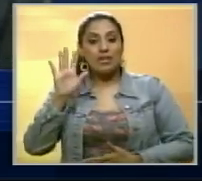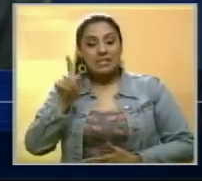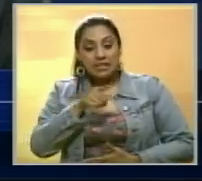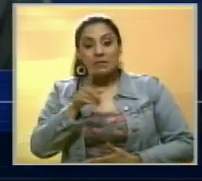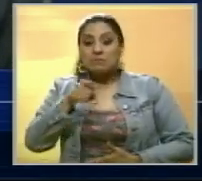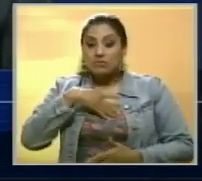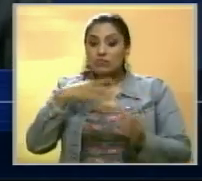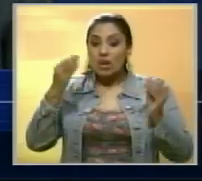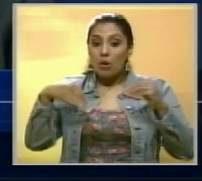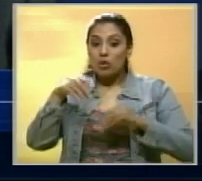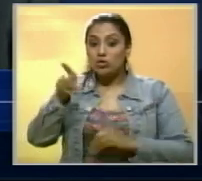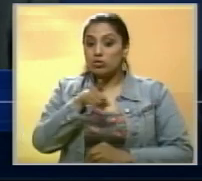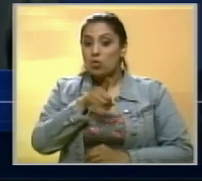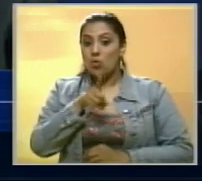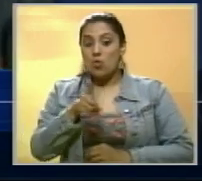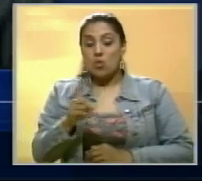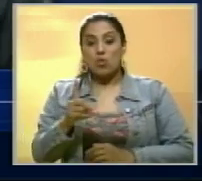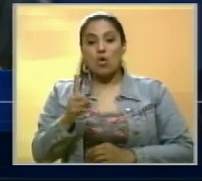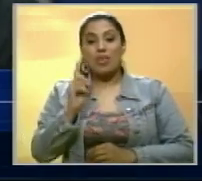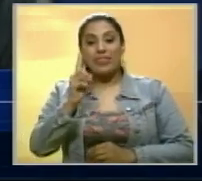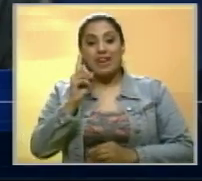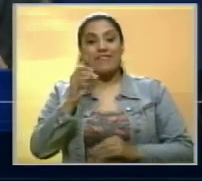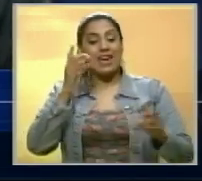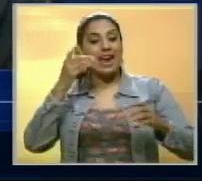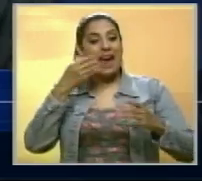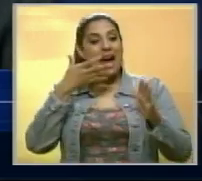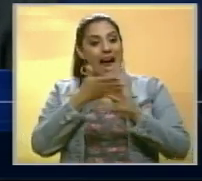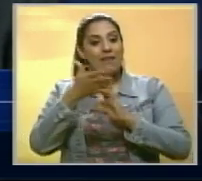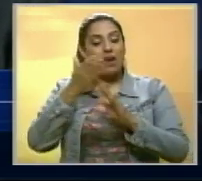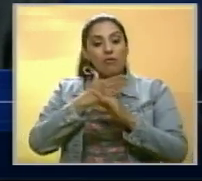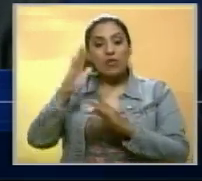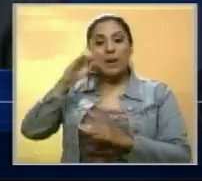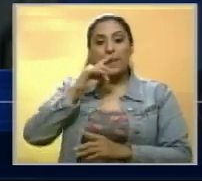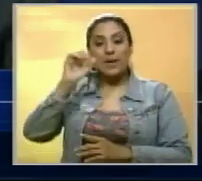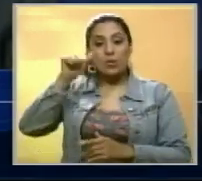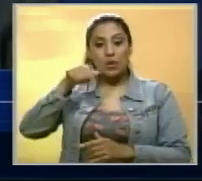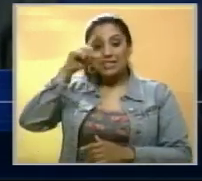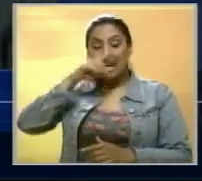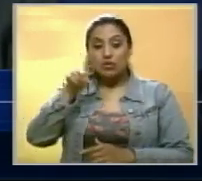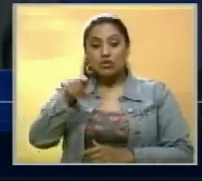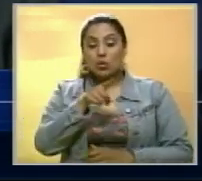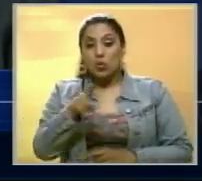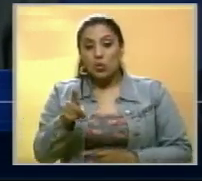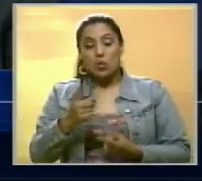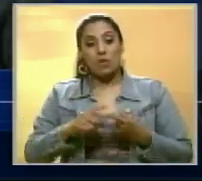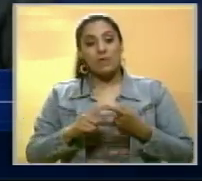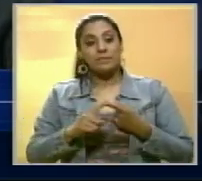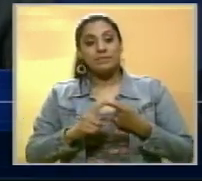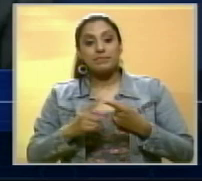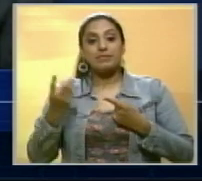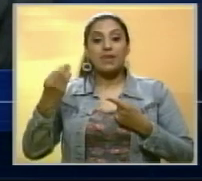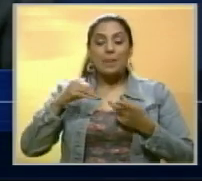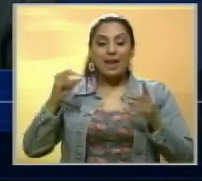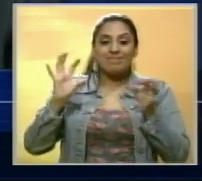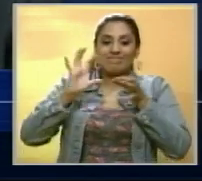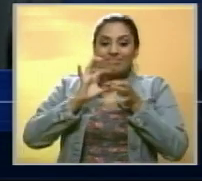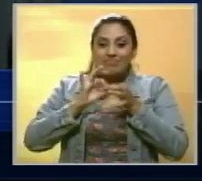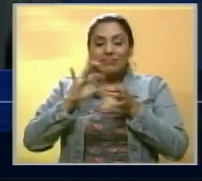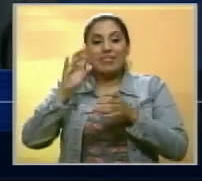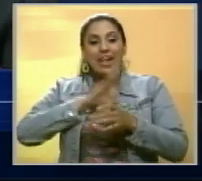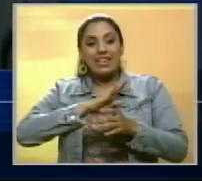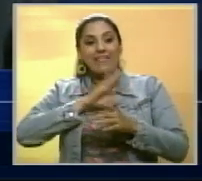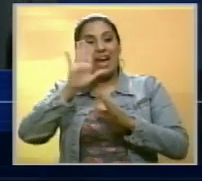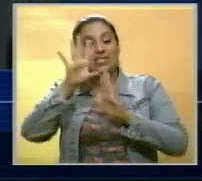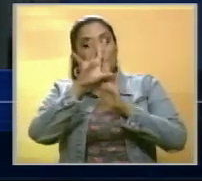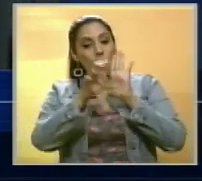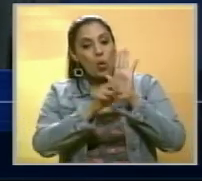les parece que tiene que haber un referéndum revocatorio este año en consonancia con lo que establece